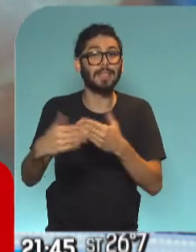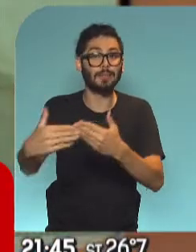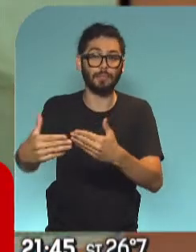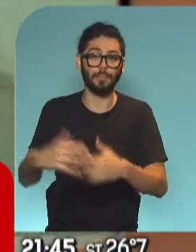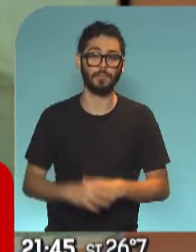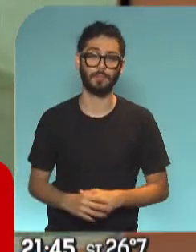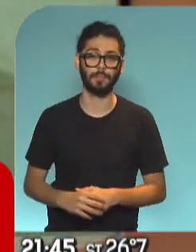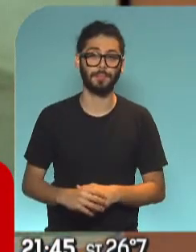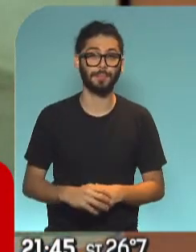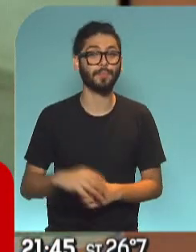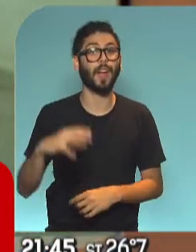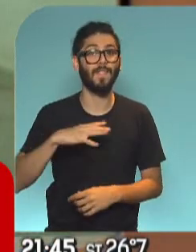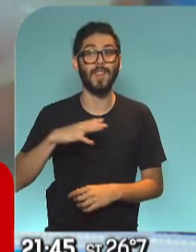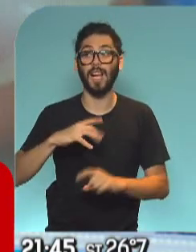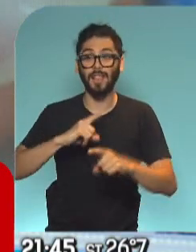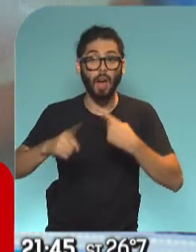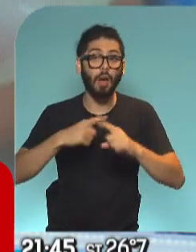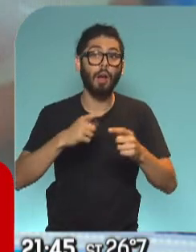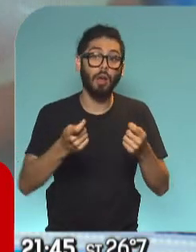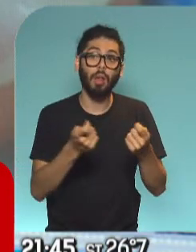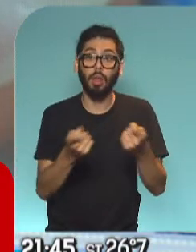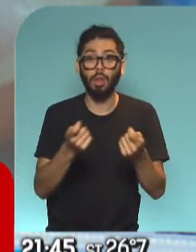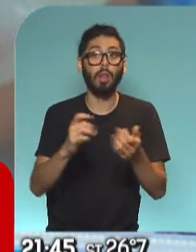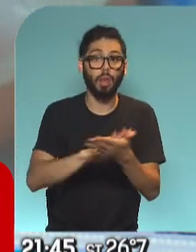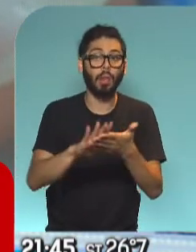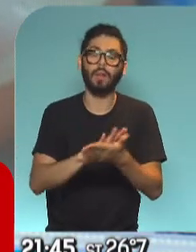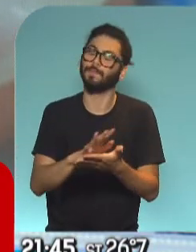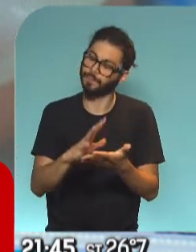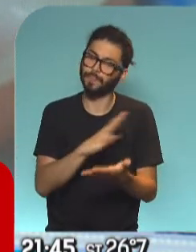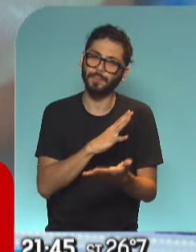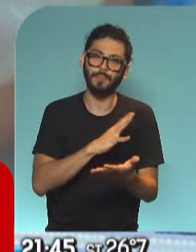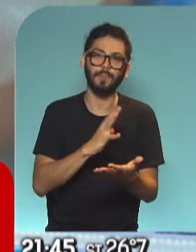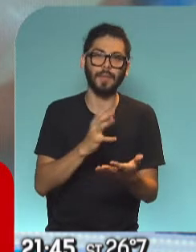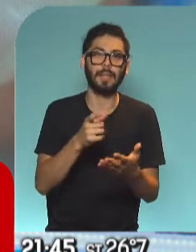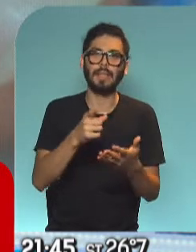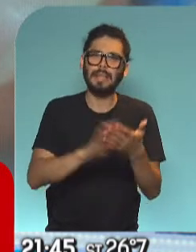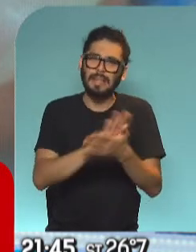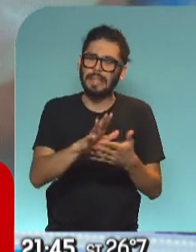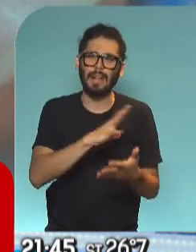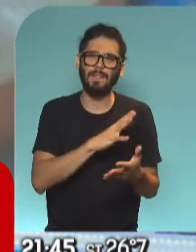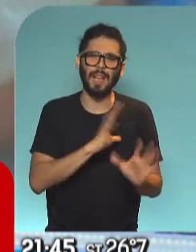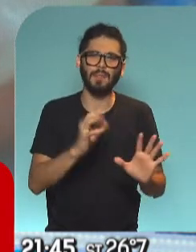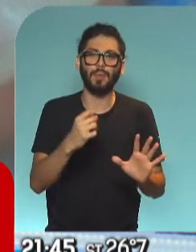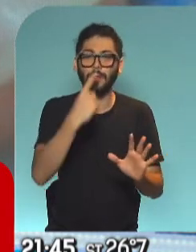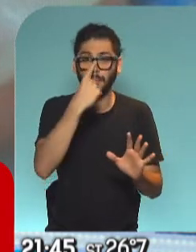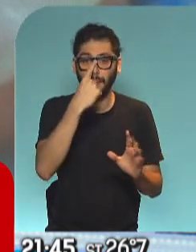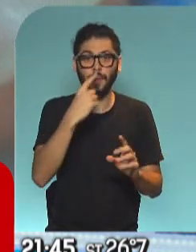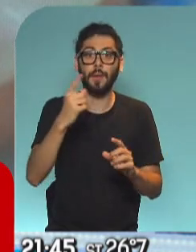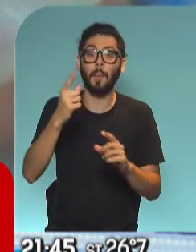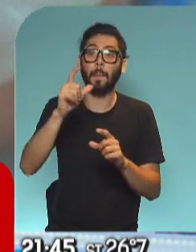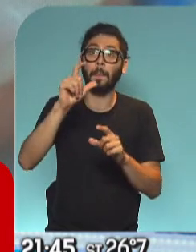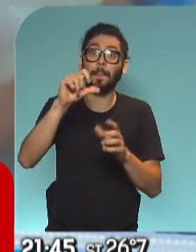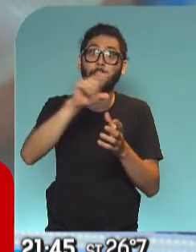Y todavía faltan negociaciones. Todavía faltan, yo diría que están casi en pañales esas negociaciones, porque está muy mala la relación con los acreedores, que